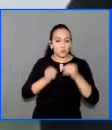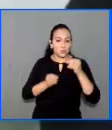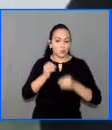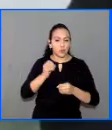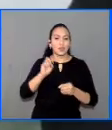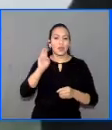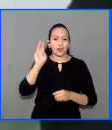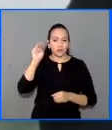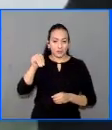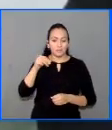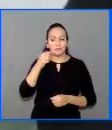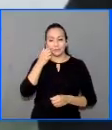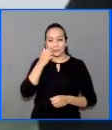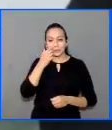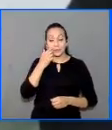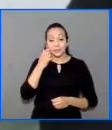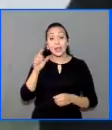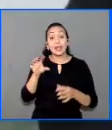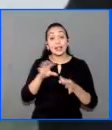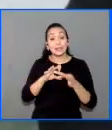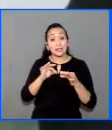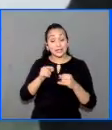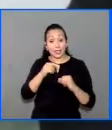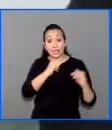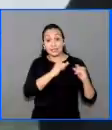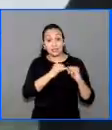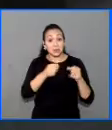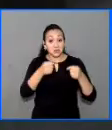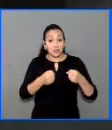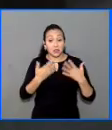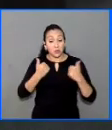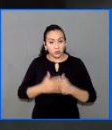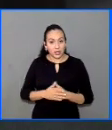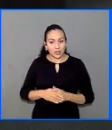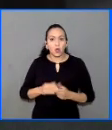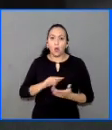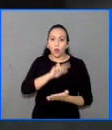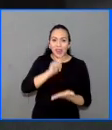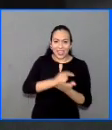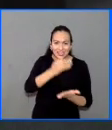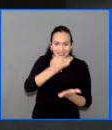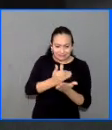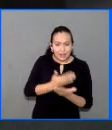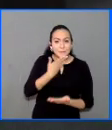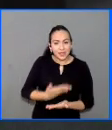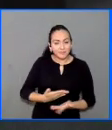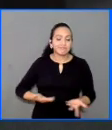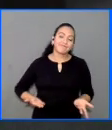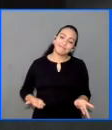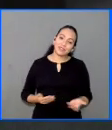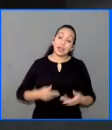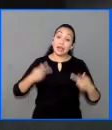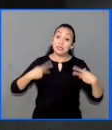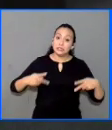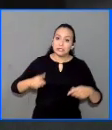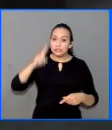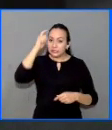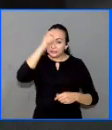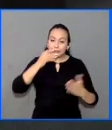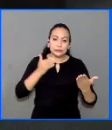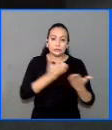Se destacó que sin instituciones sólidas y un marco legal efectivo, la ciudadanía enfrenta dificultades para acceder